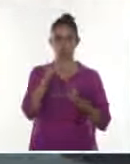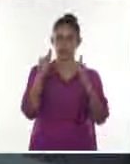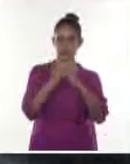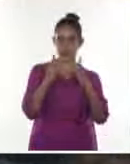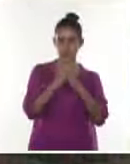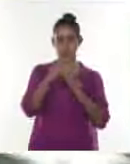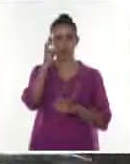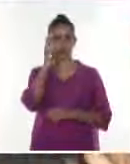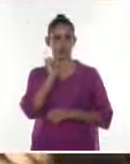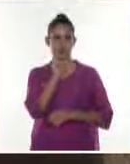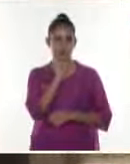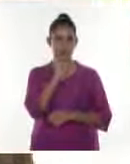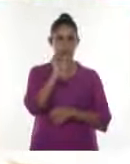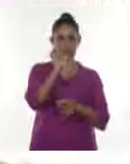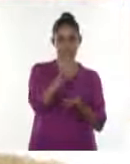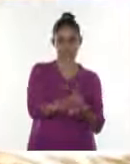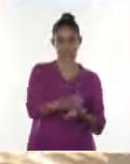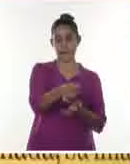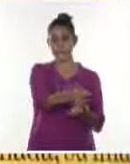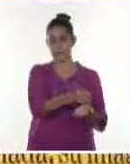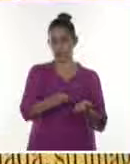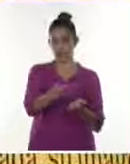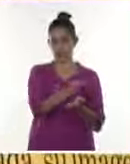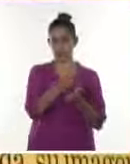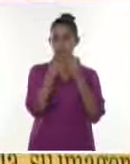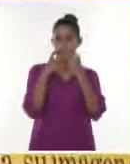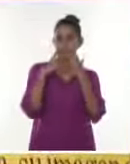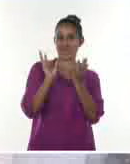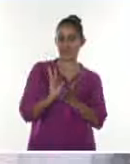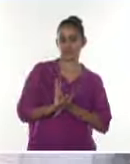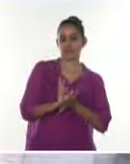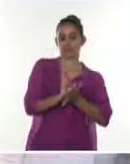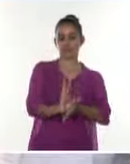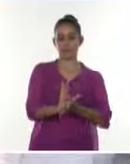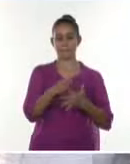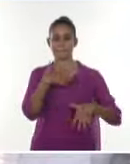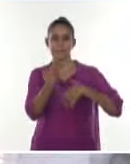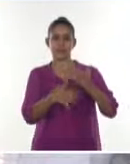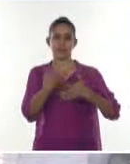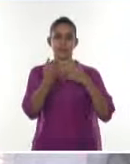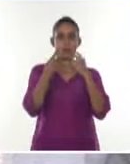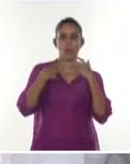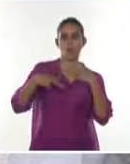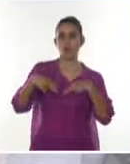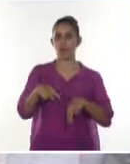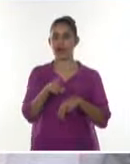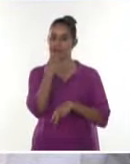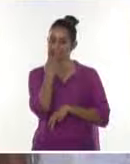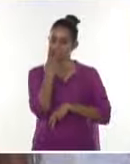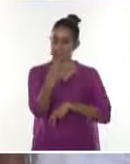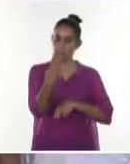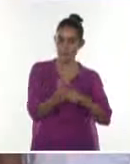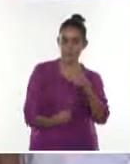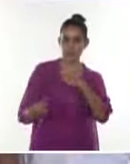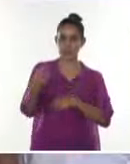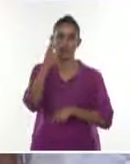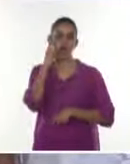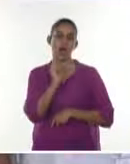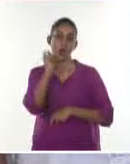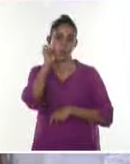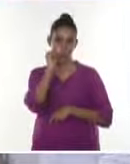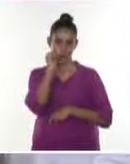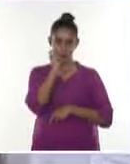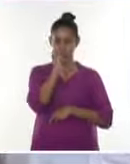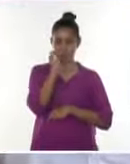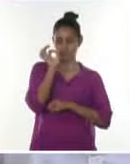Catalina, ubicado en la capital provincial, llegaron para indagar sobre la atención a la tercera edad y las necesidades de los abuelos.